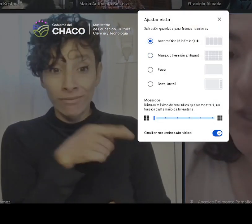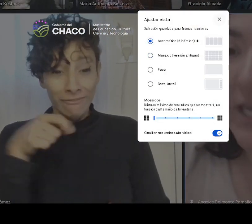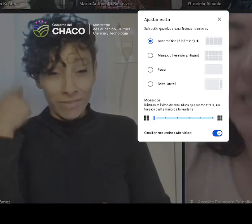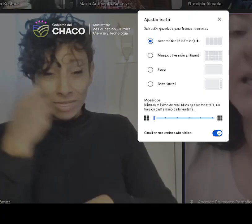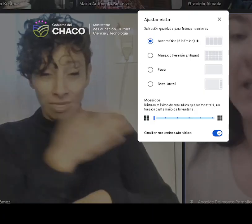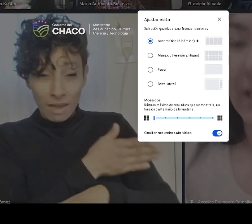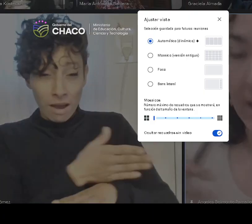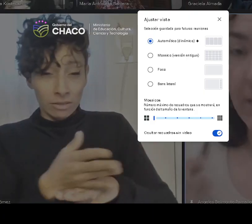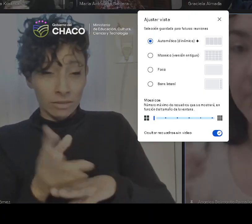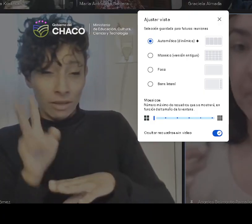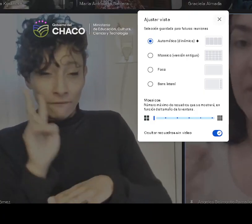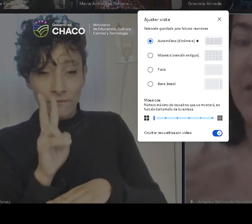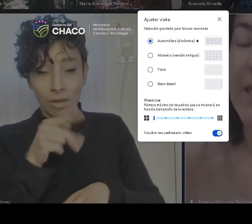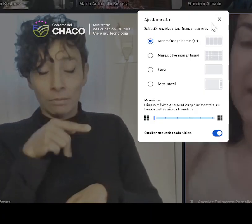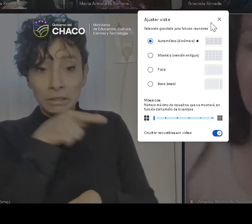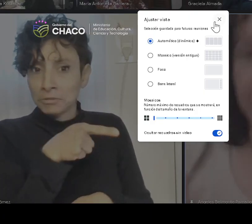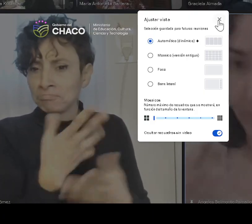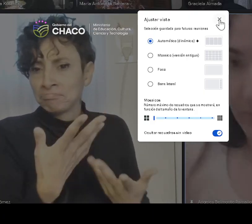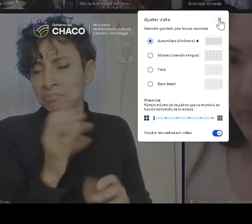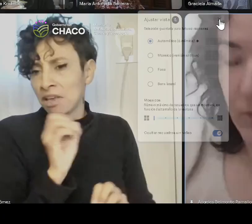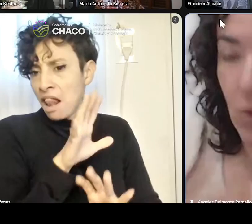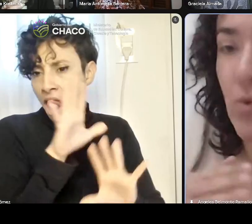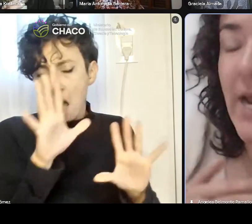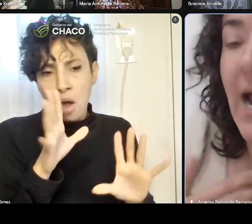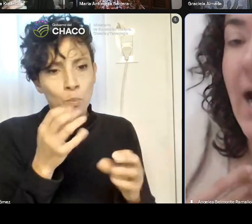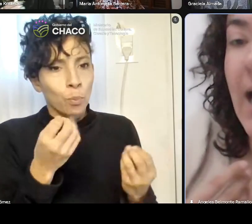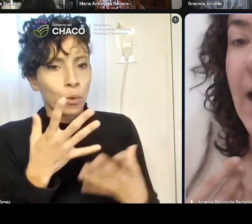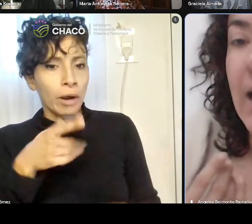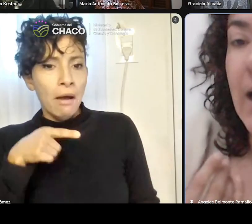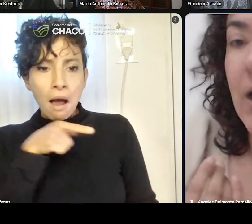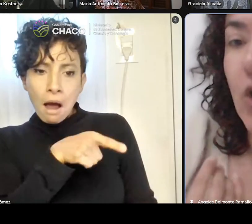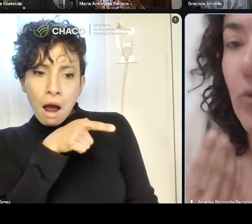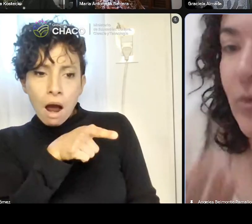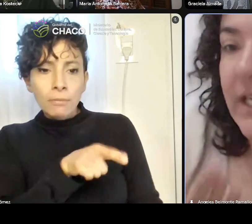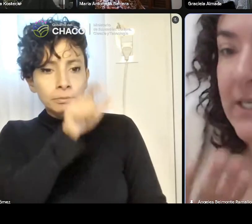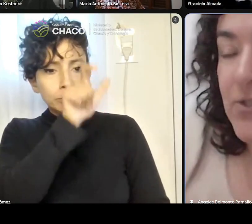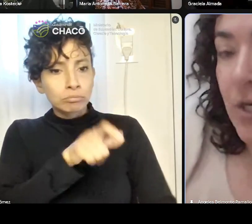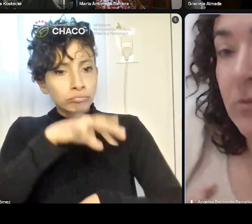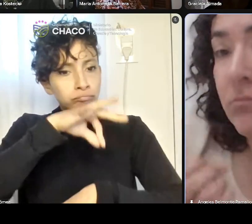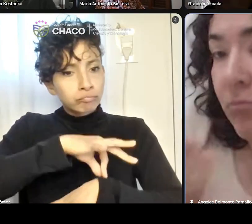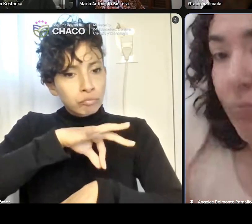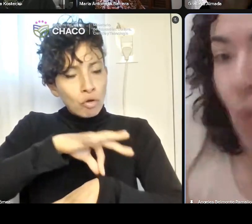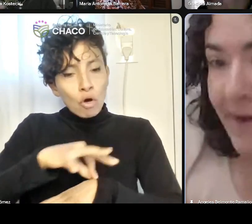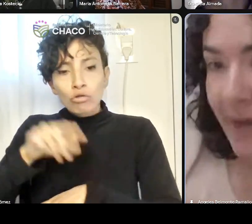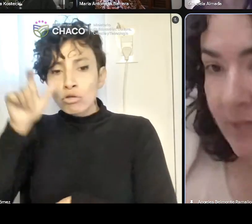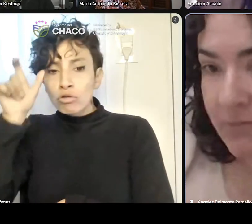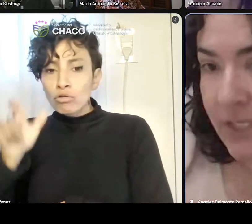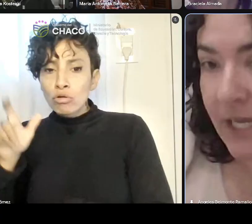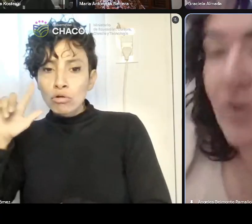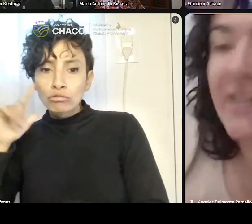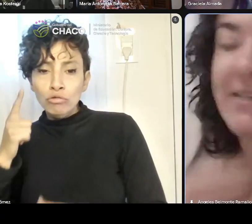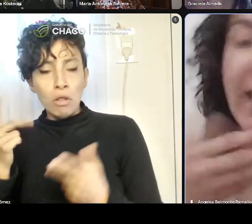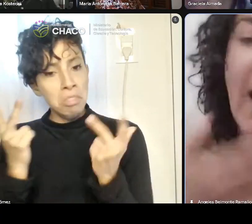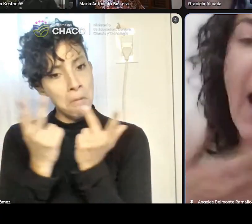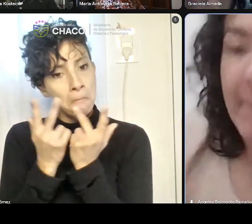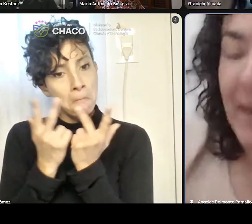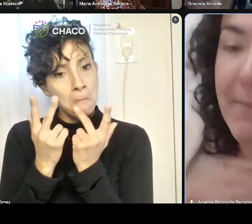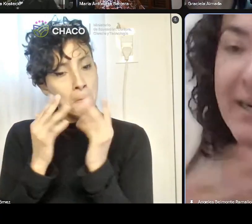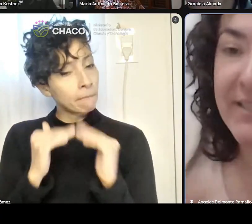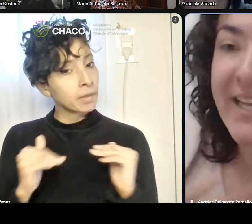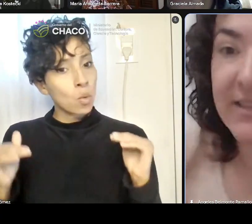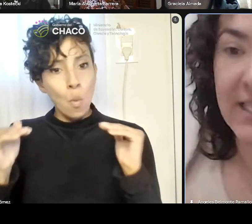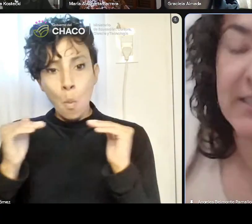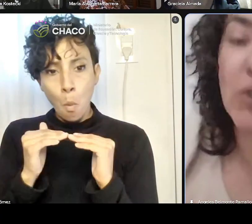la otra y tienen una comunicación buena, digamos que